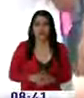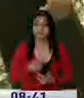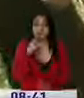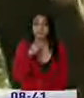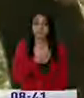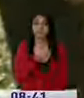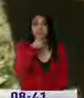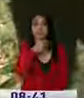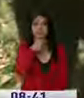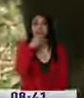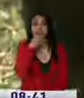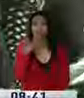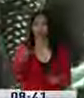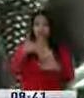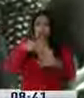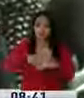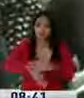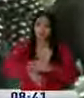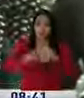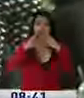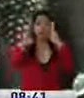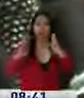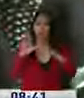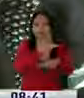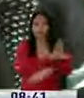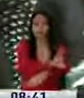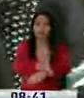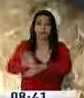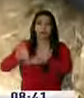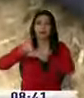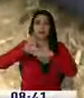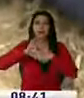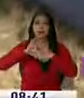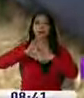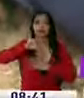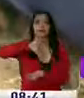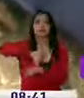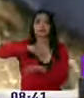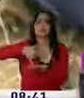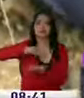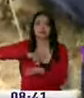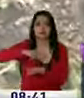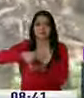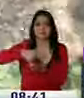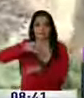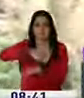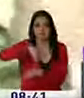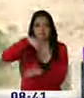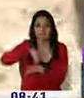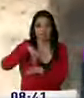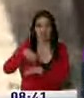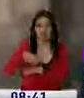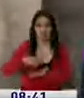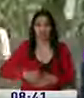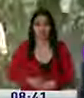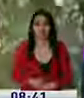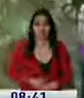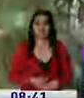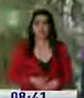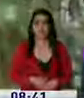fue encontrado en el interior de una finca. El hecho se registró en el sitio Las Cruces del sector Tierra Amarilla en Jipijapa, en la provincia de